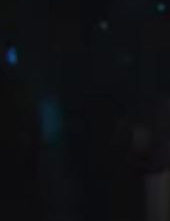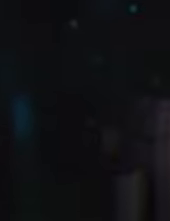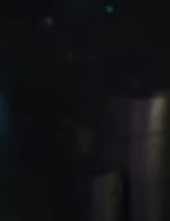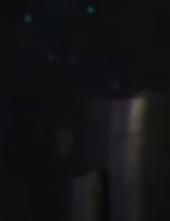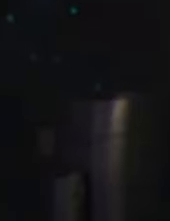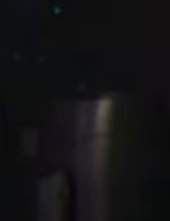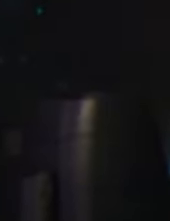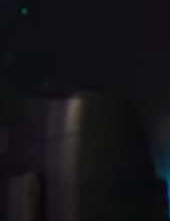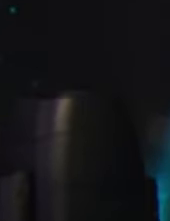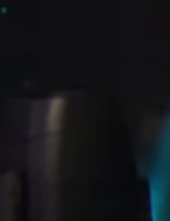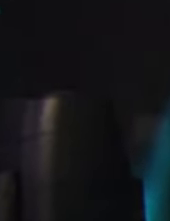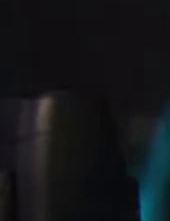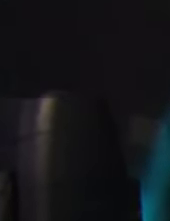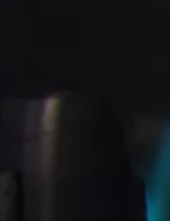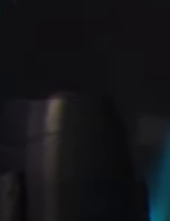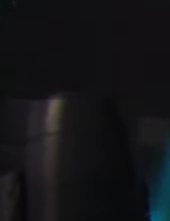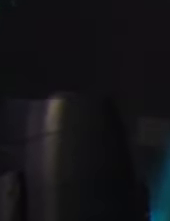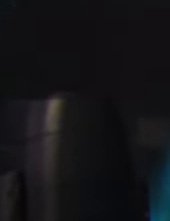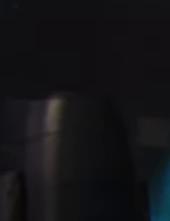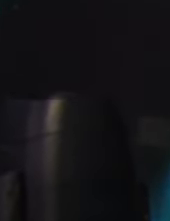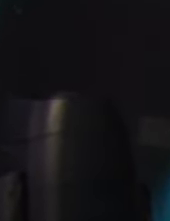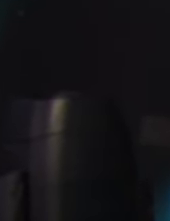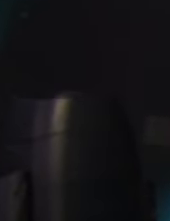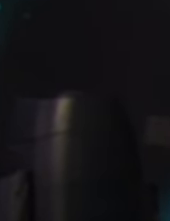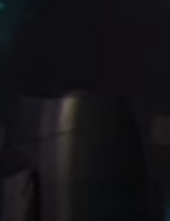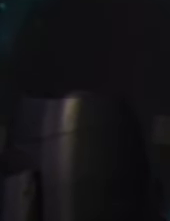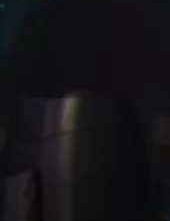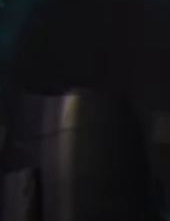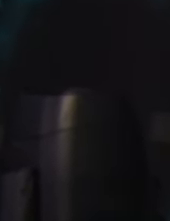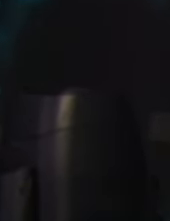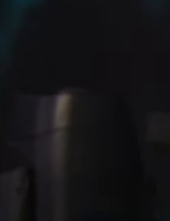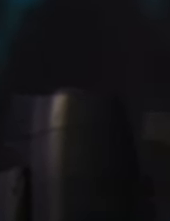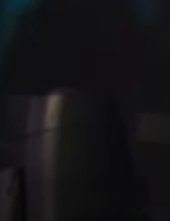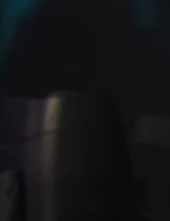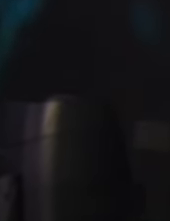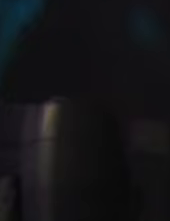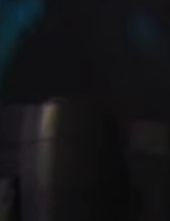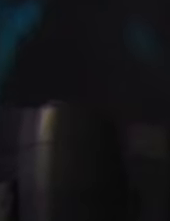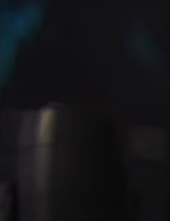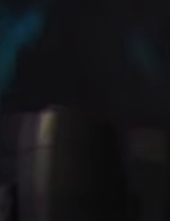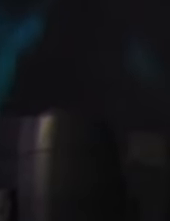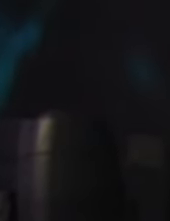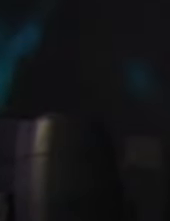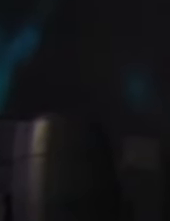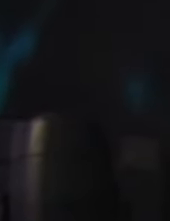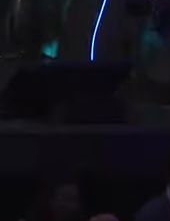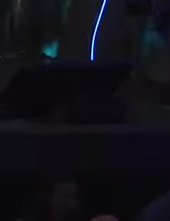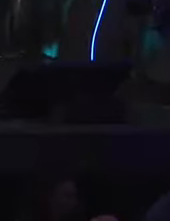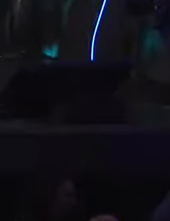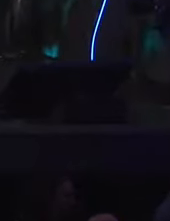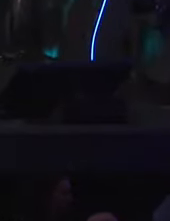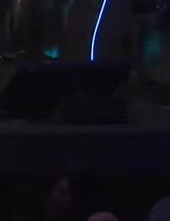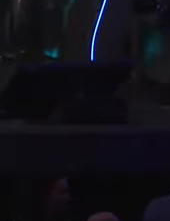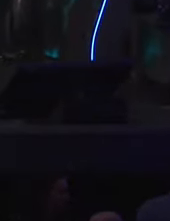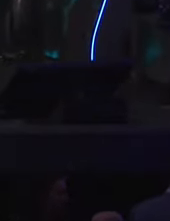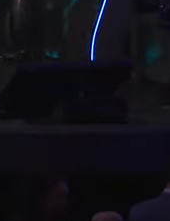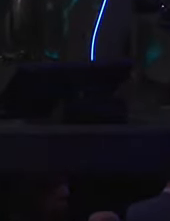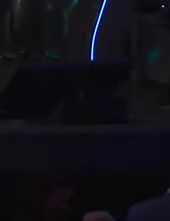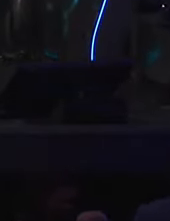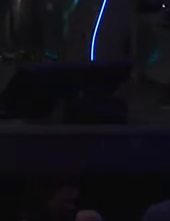Brillantes del mundo que van a estar hablando justamente de por ejemplo los límites los límites éticos los beneficios los